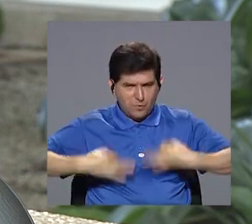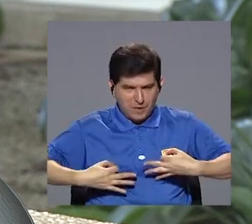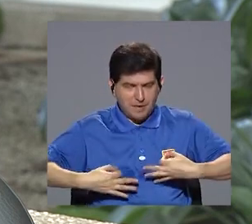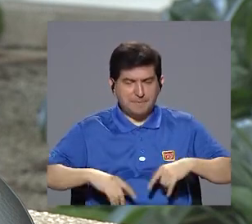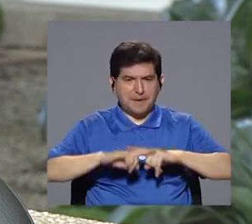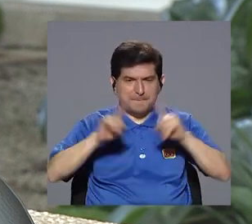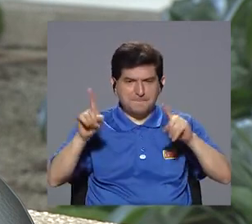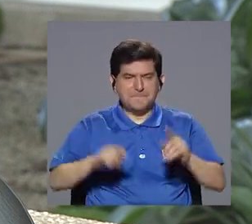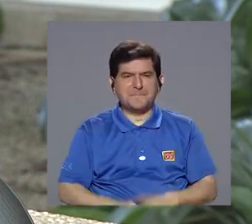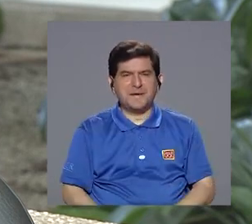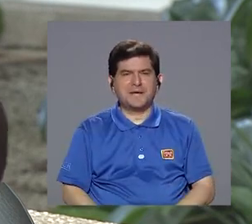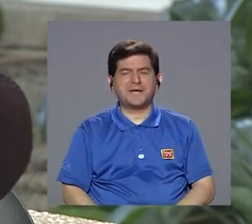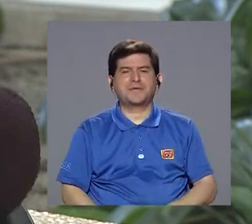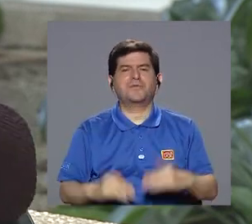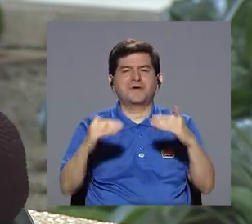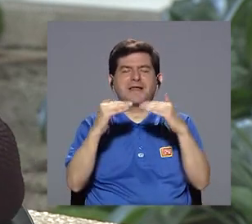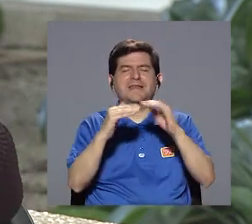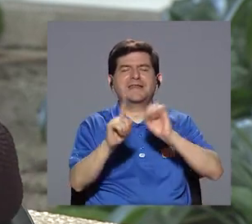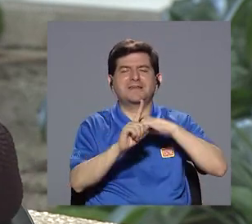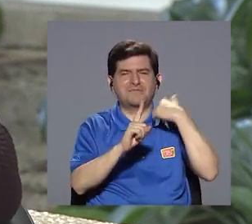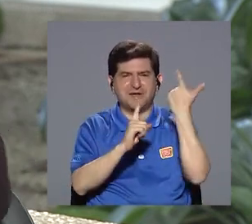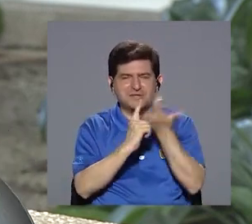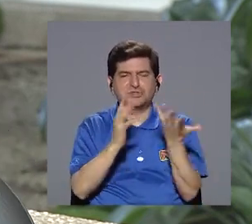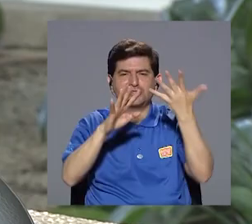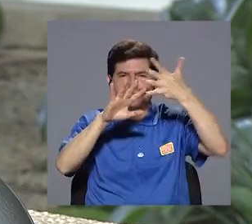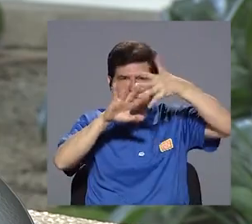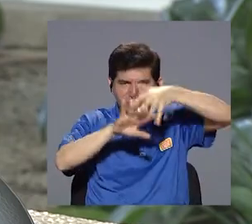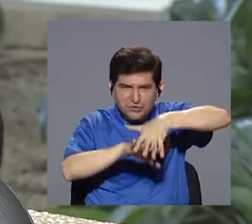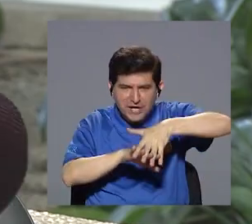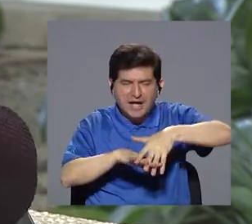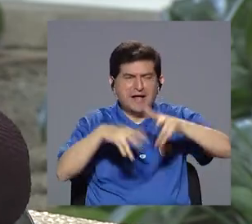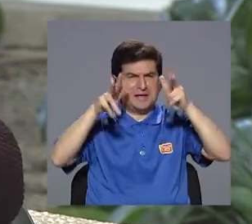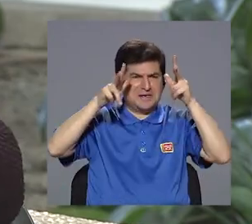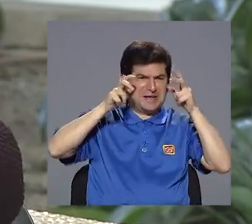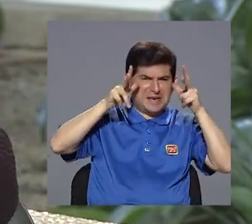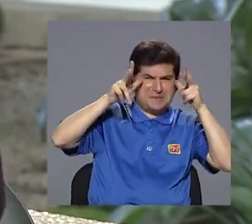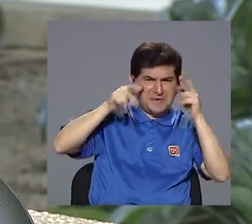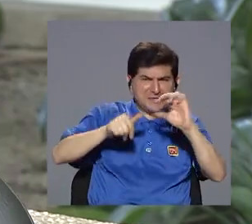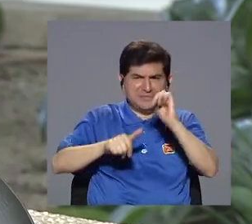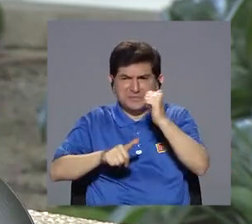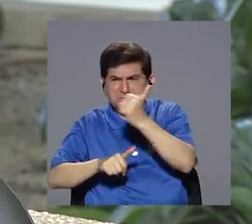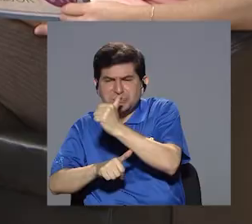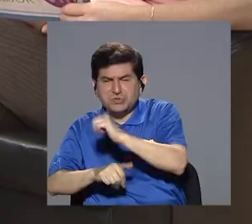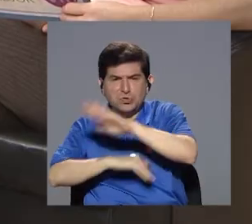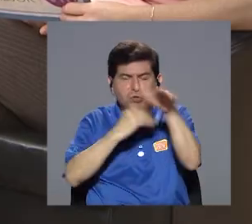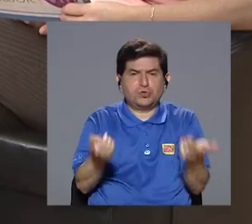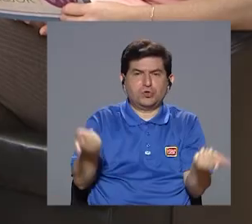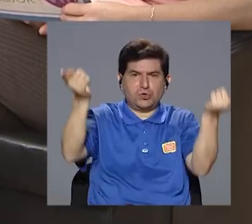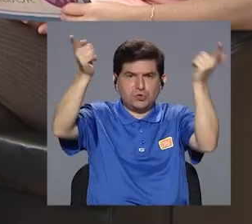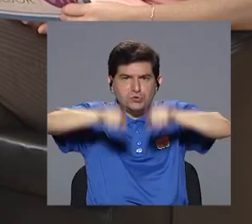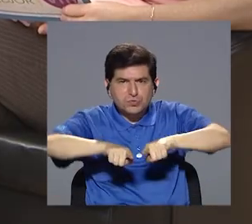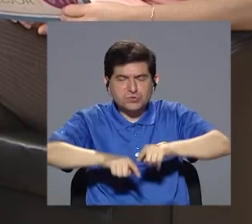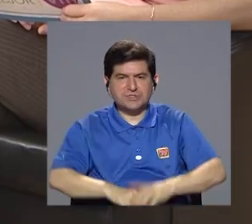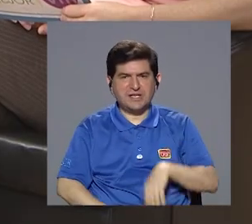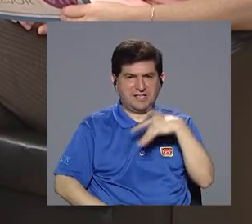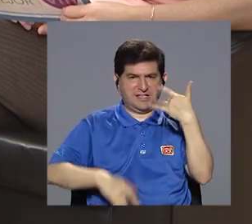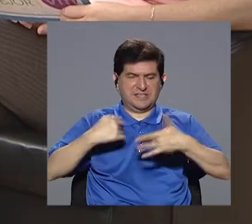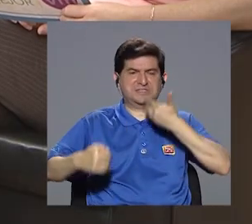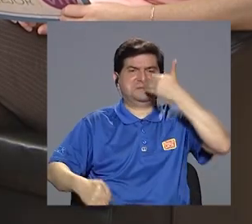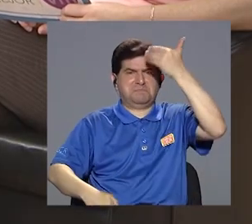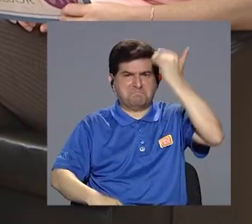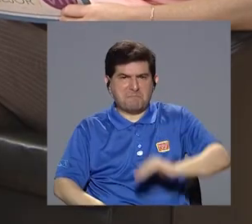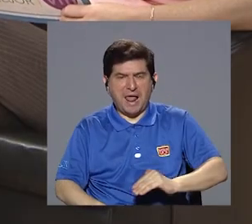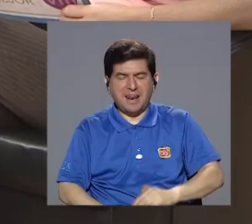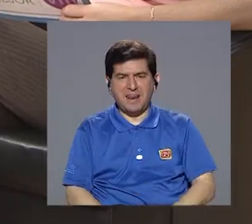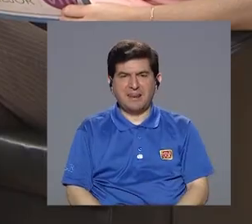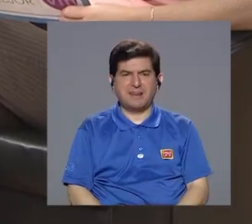más lo que se integra a nivel social, la forma en que son percibidos, la forma en que todo esto sucede que los hace sentir muy